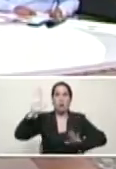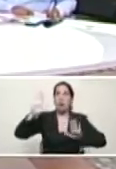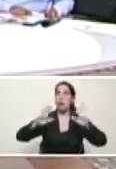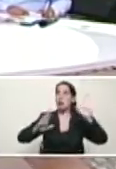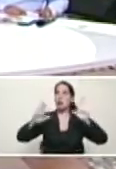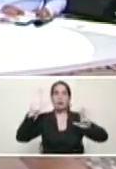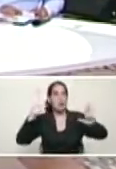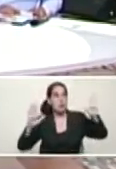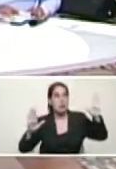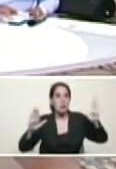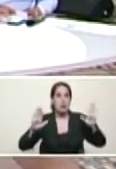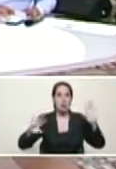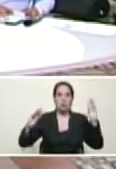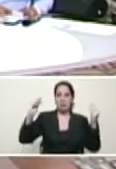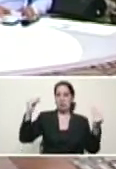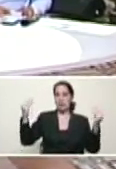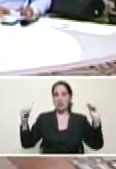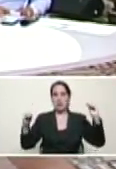títeres,